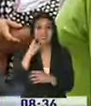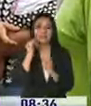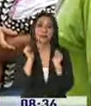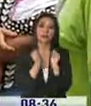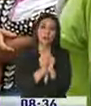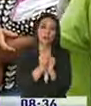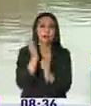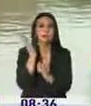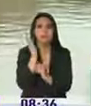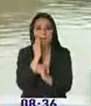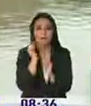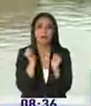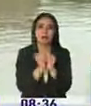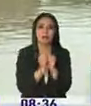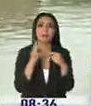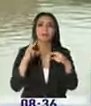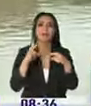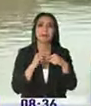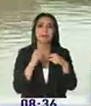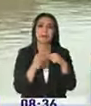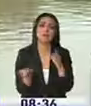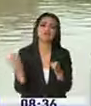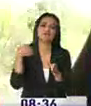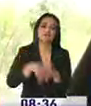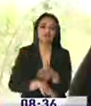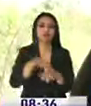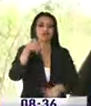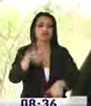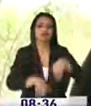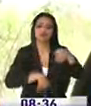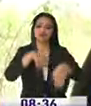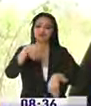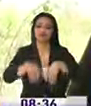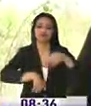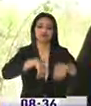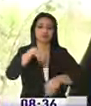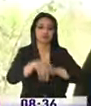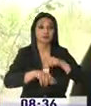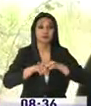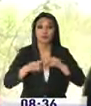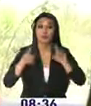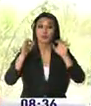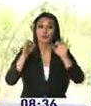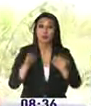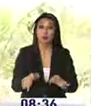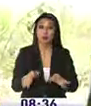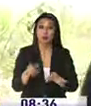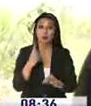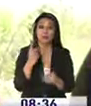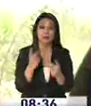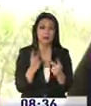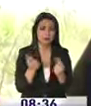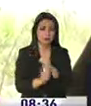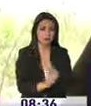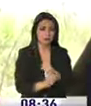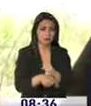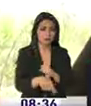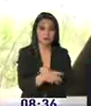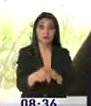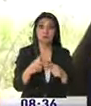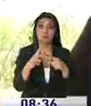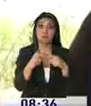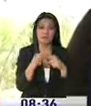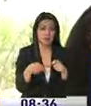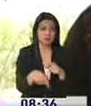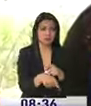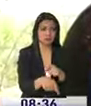primas, habían acudido a este afluente para bañarse. Pero fue un descuido, dice la rapidito, la niña, la primita, ella fue